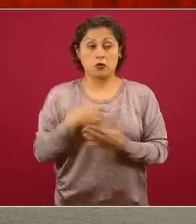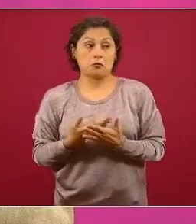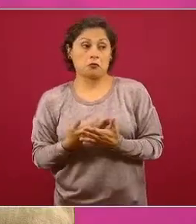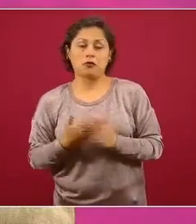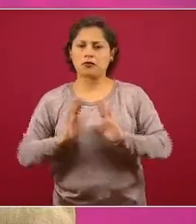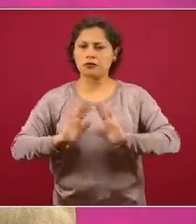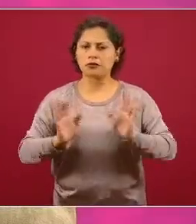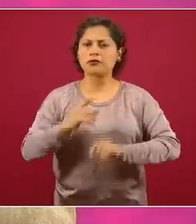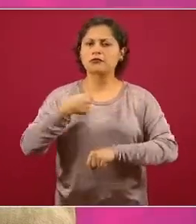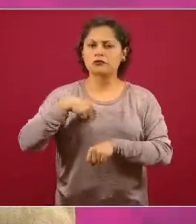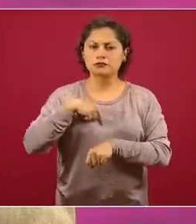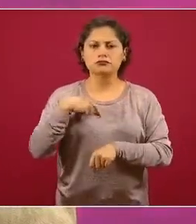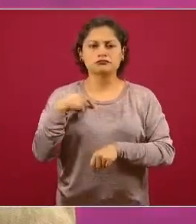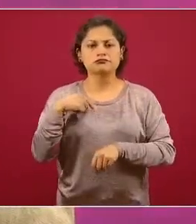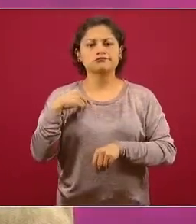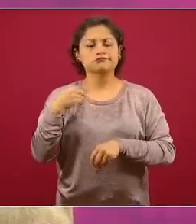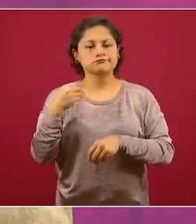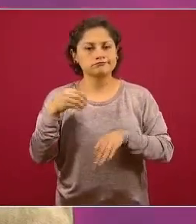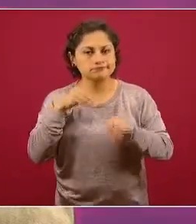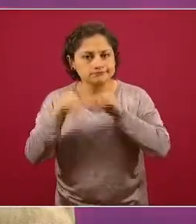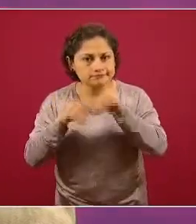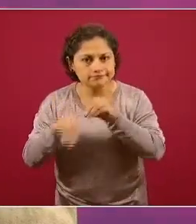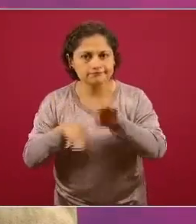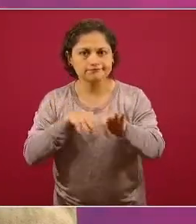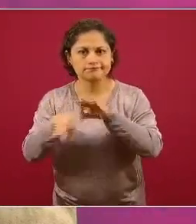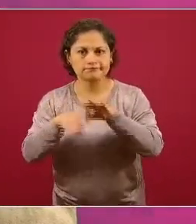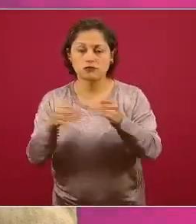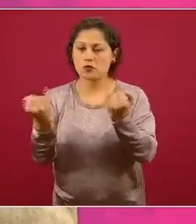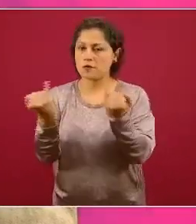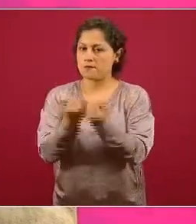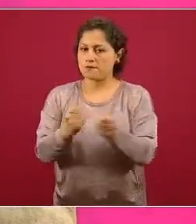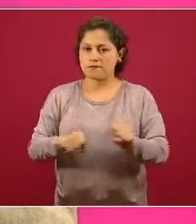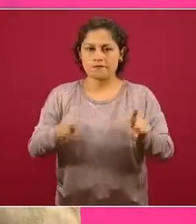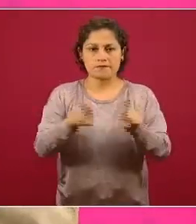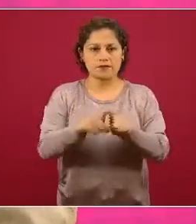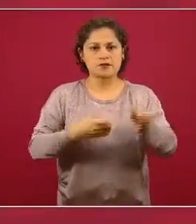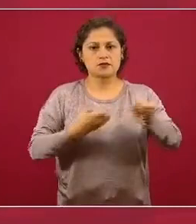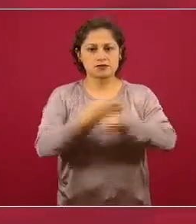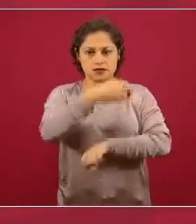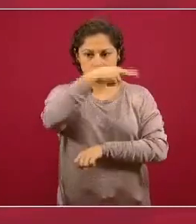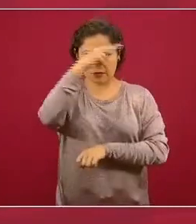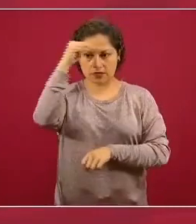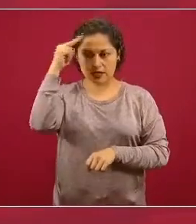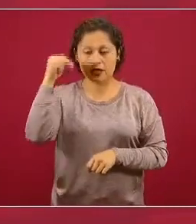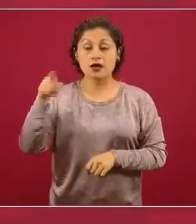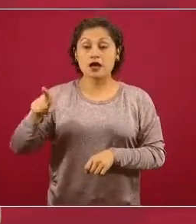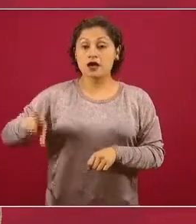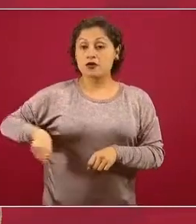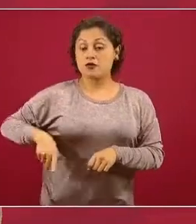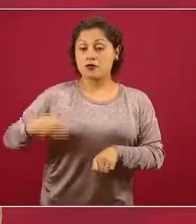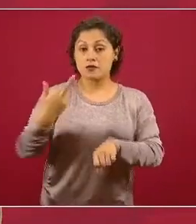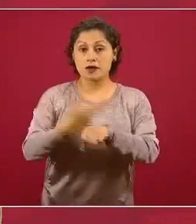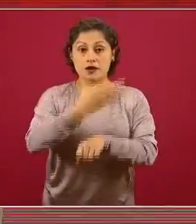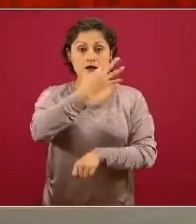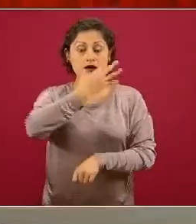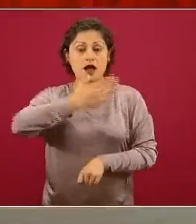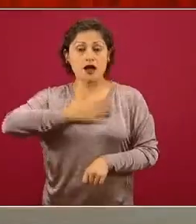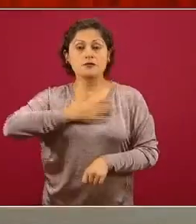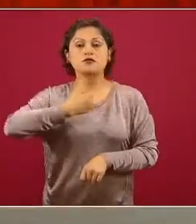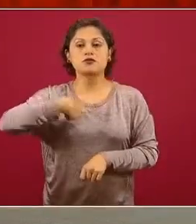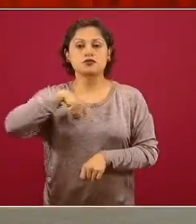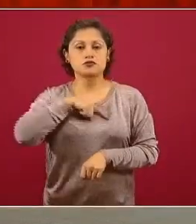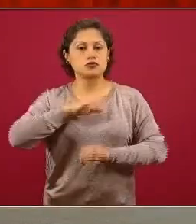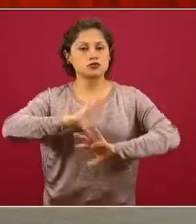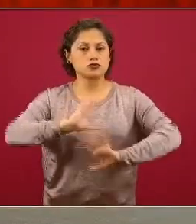cosa semejante ocurre con Nayarit, igual el gobernador nos alertó de esto y hemos estado actuando para expandir